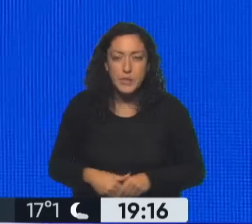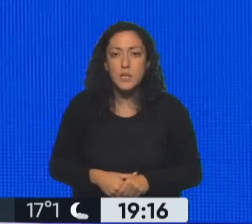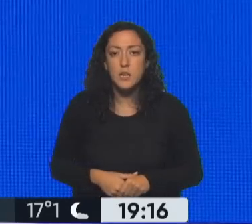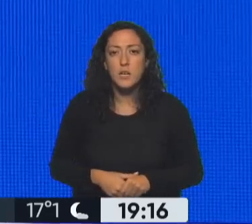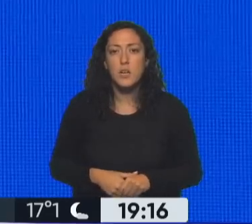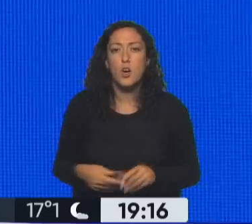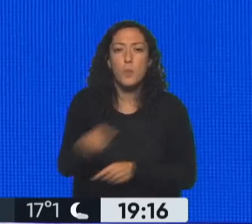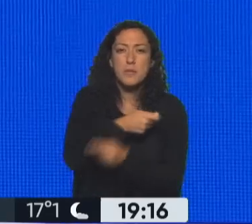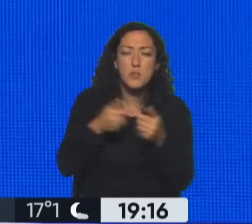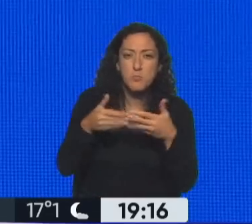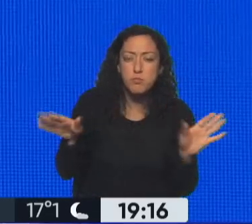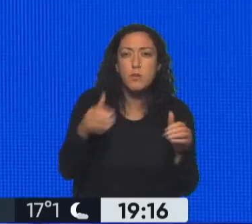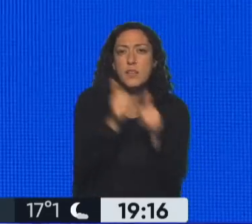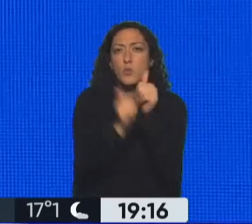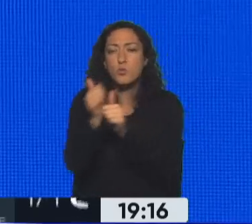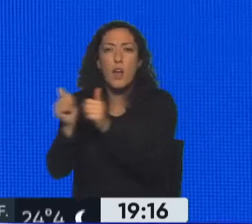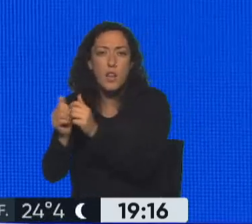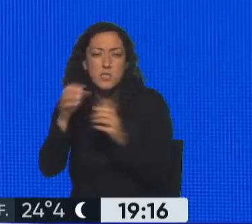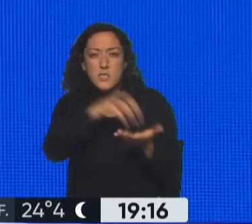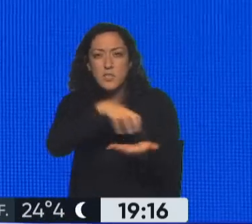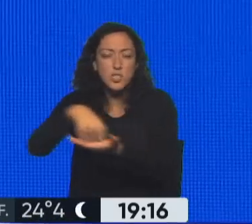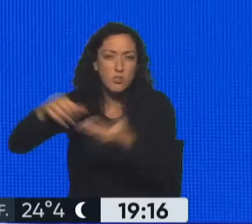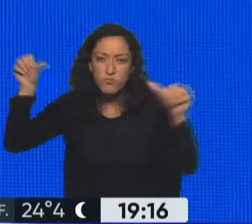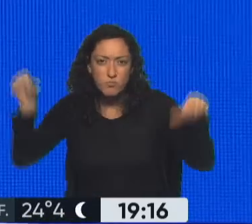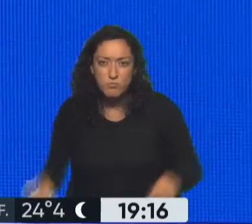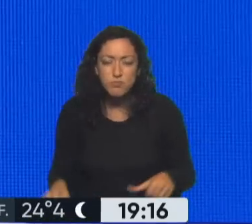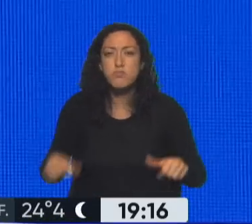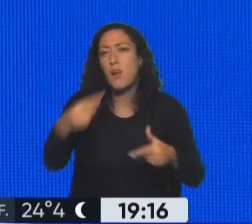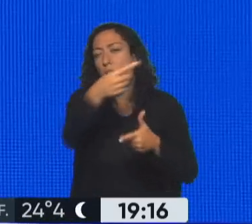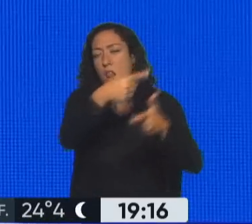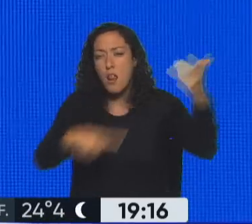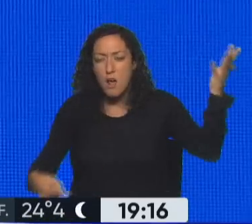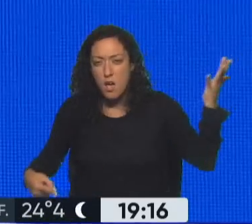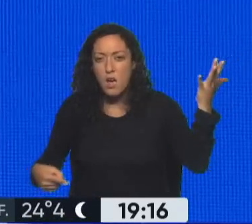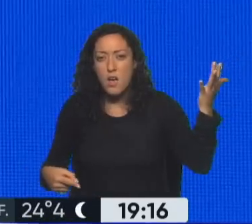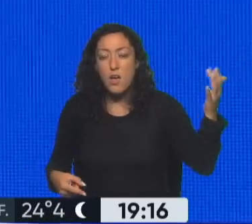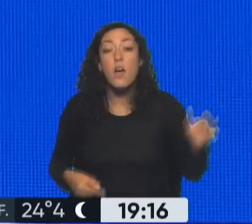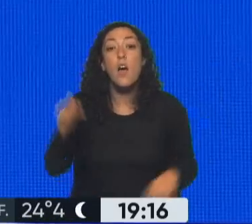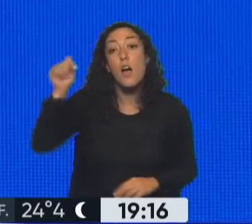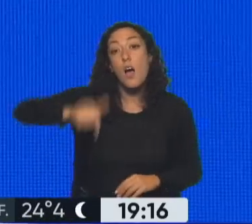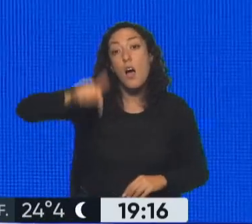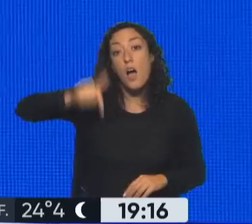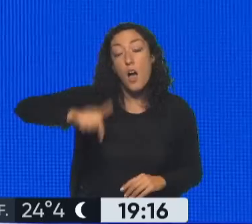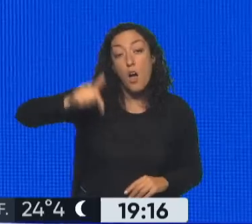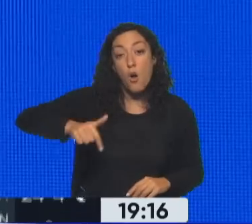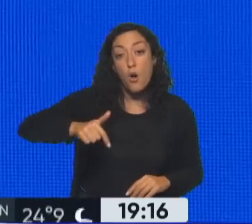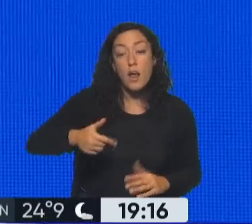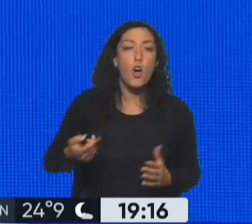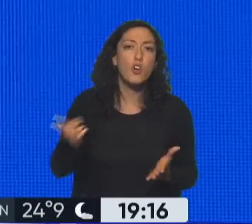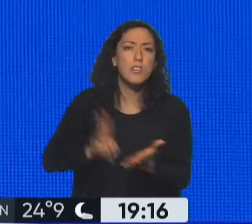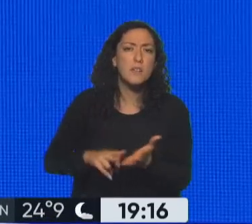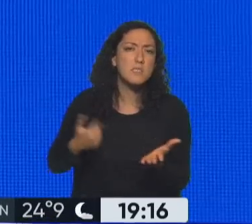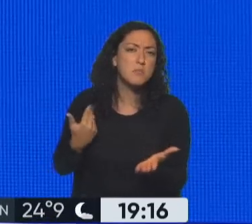apertura comercial, desindustrialización, en fin. Y hoy nos vienen a